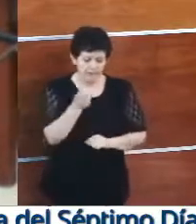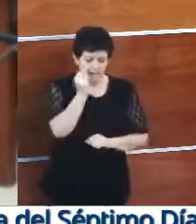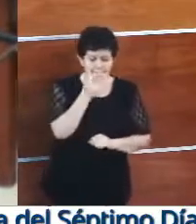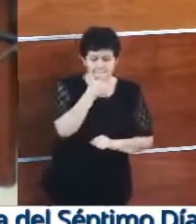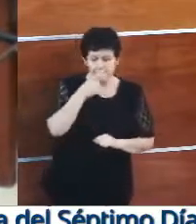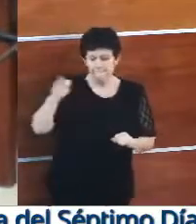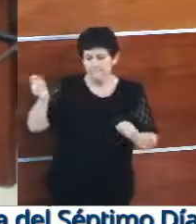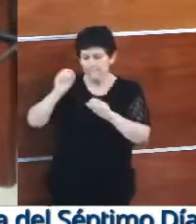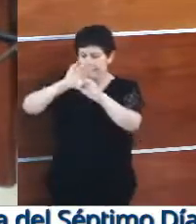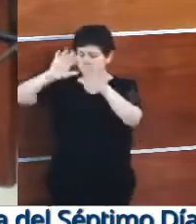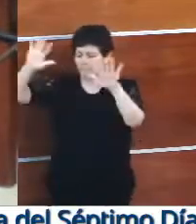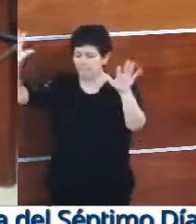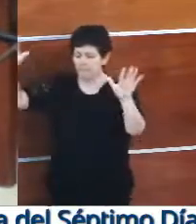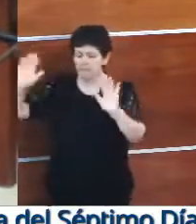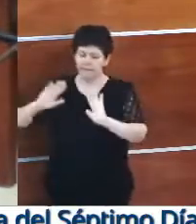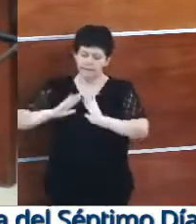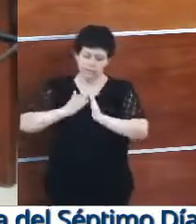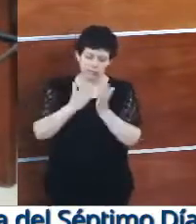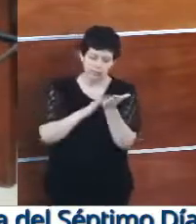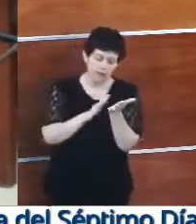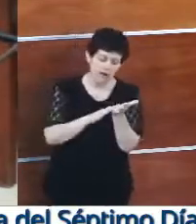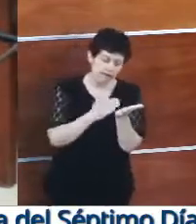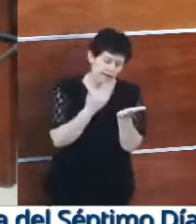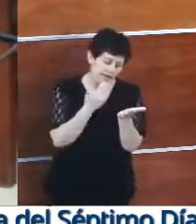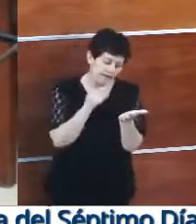más por tu palabra.